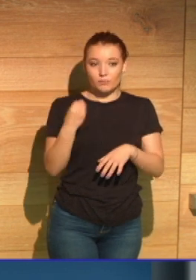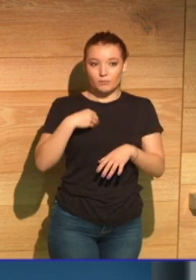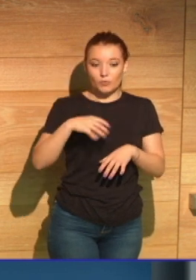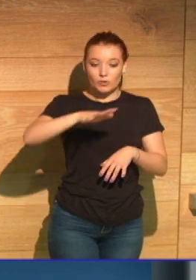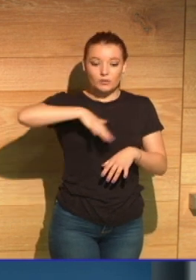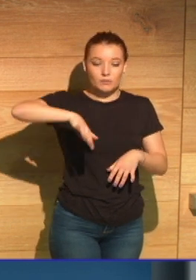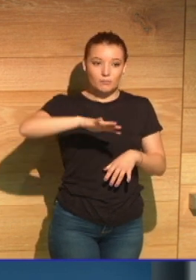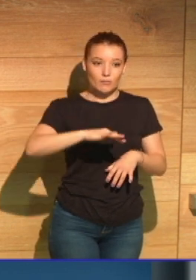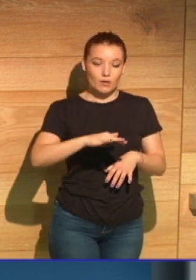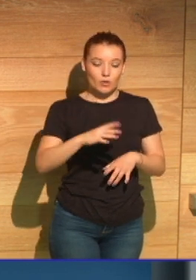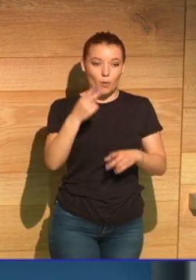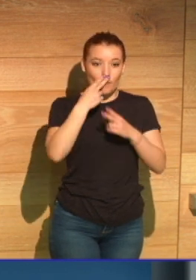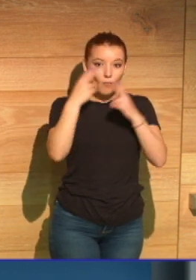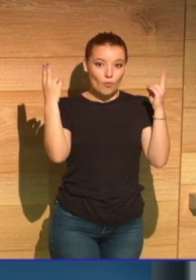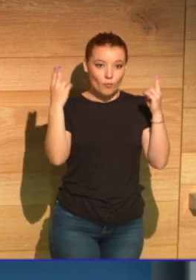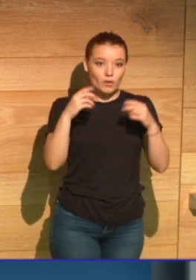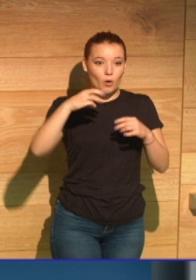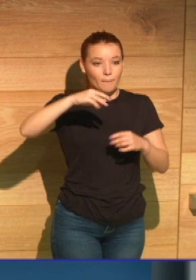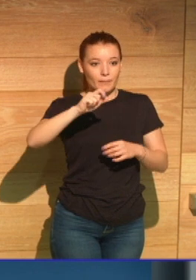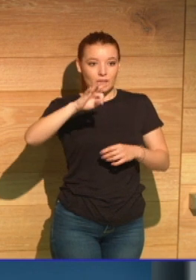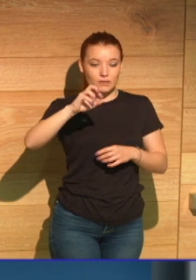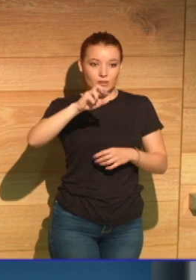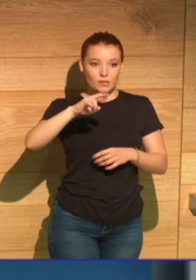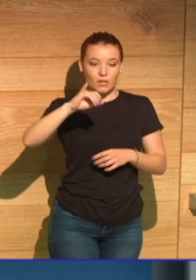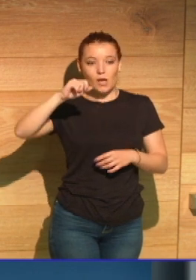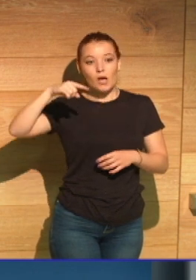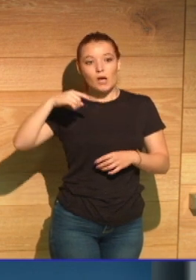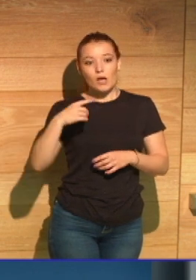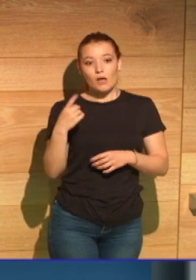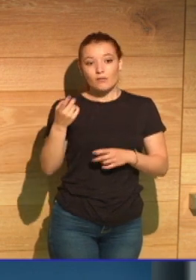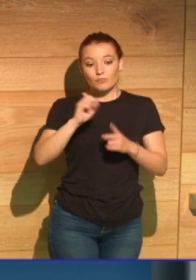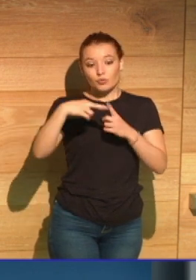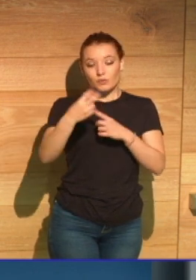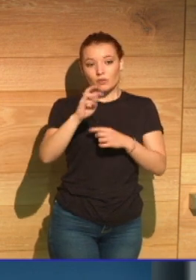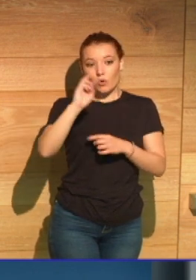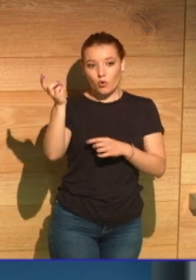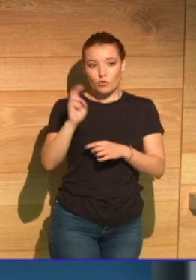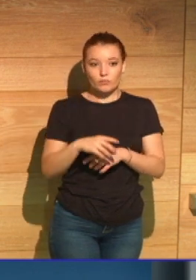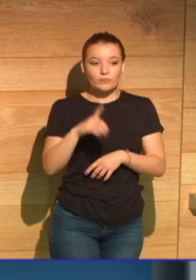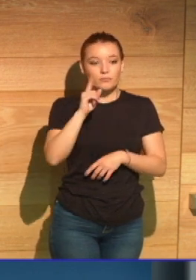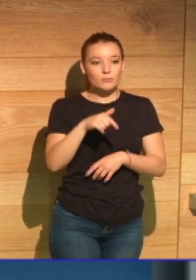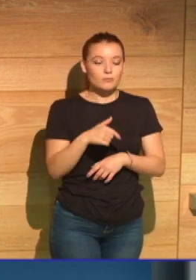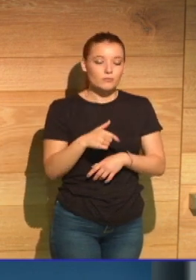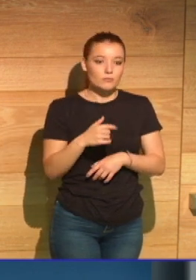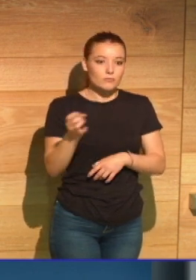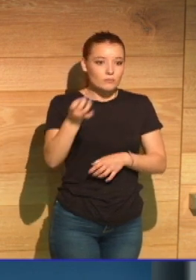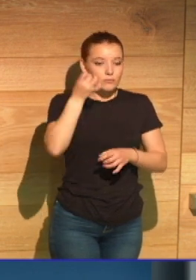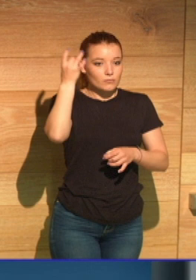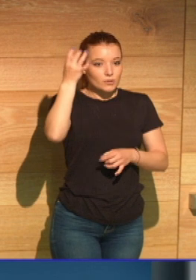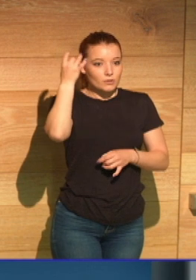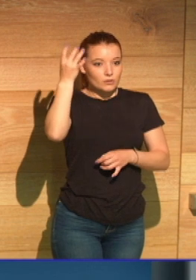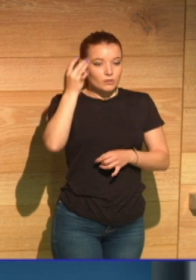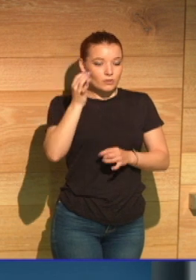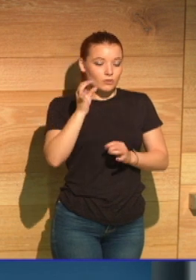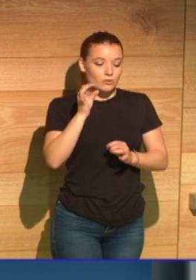público abierto de materia, que nos invitaba a pensarnos desde otro lugar. Y también construimos ejercicios totalmente